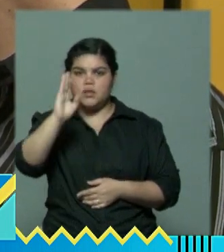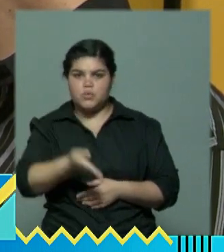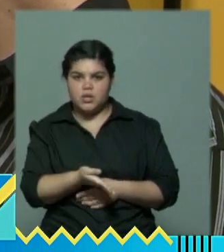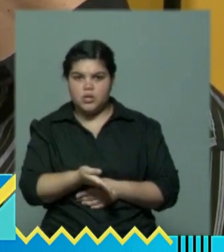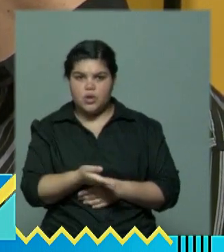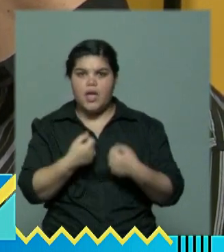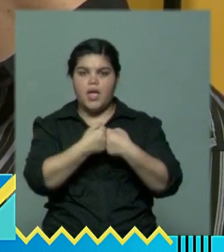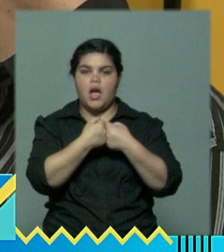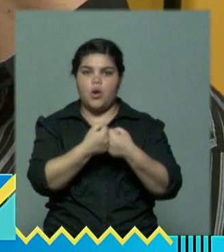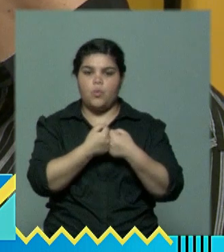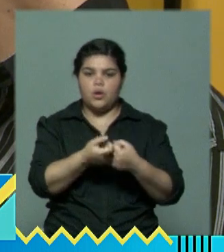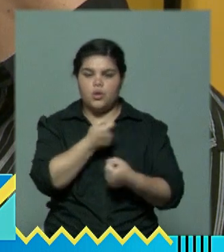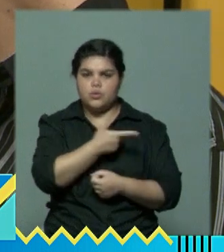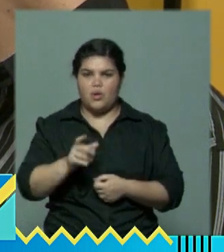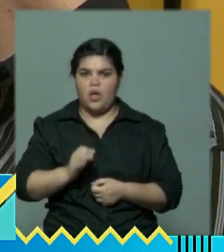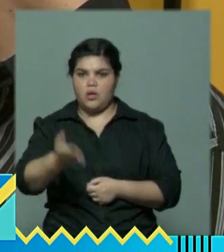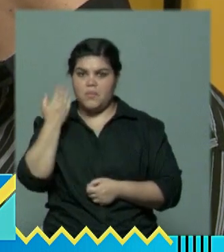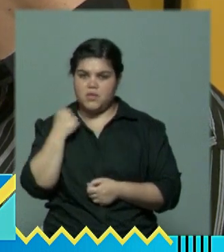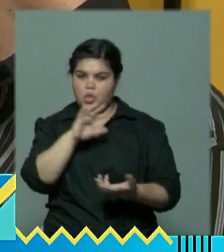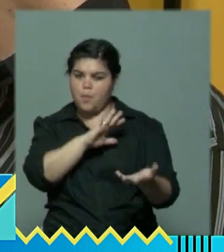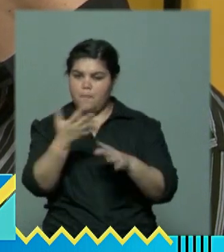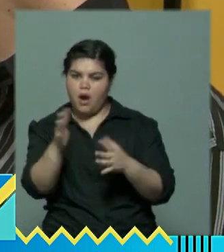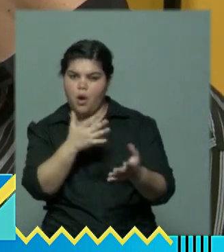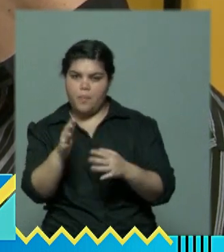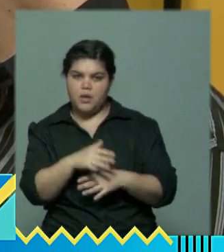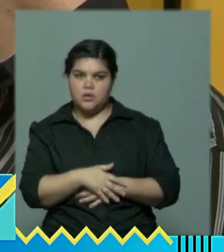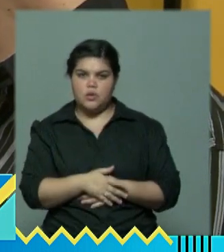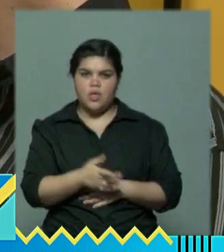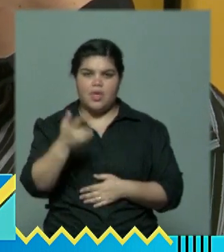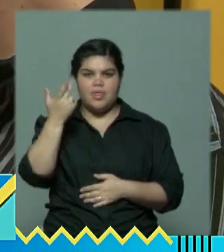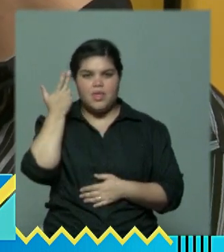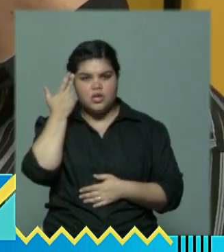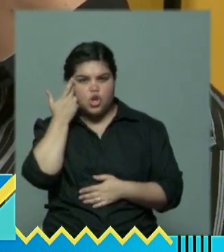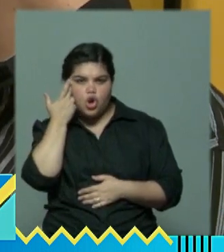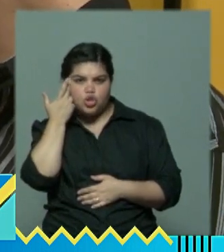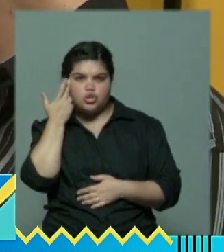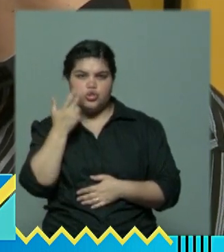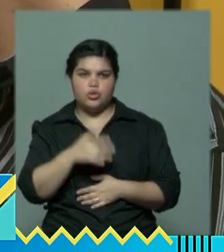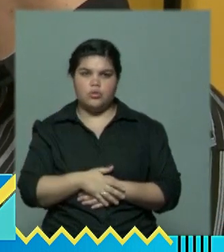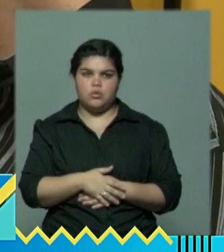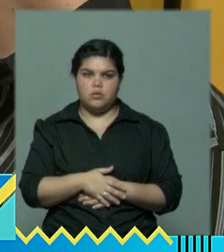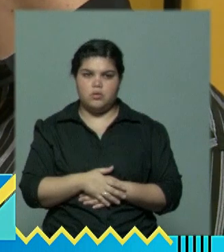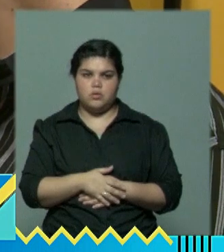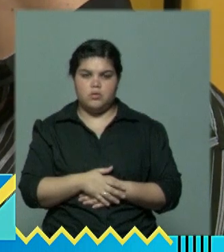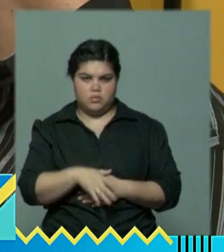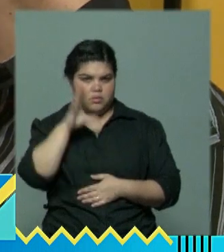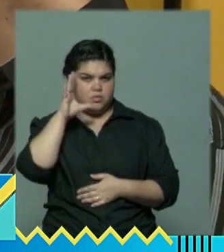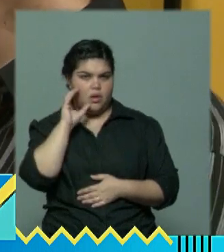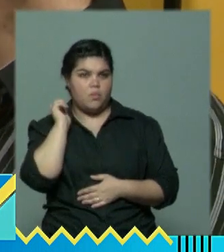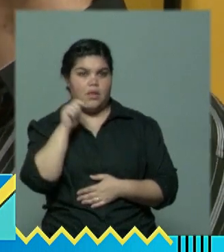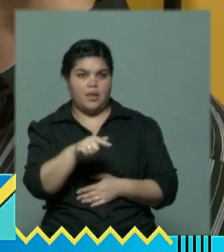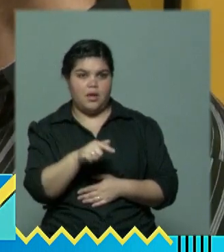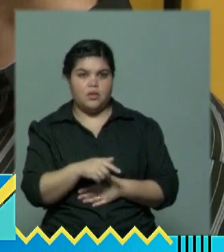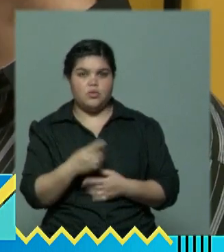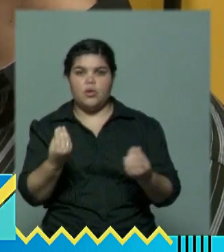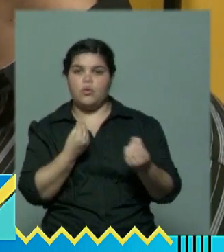los acuerdos salariales del año pasado rondaron el 18%. El modelo Vidal, recuerda que querían imponernos,